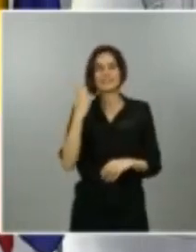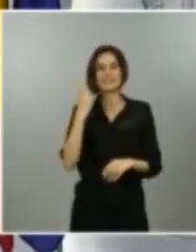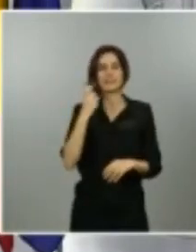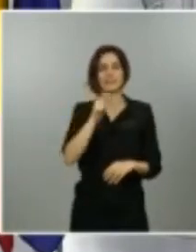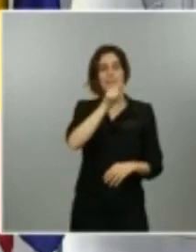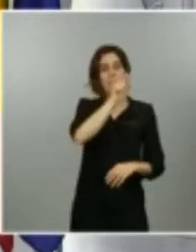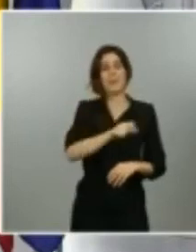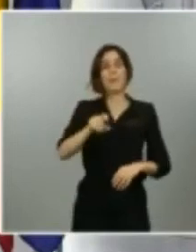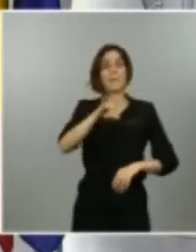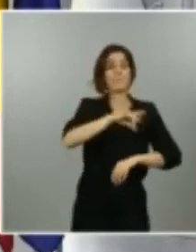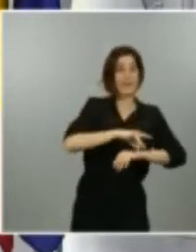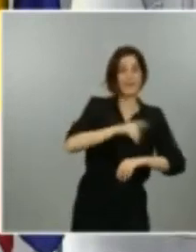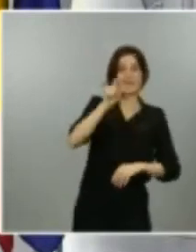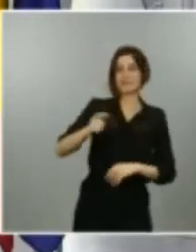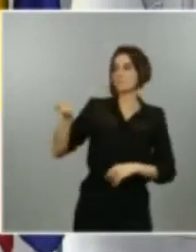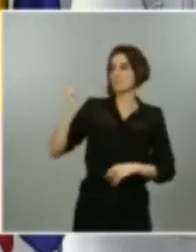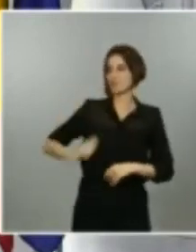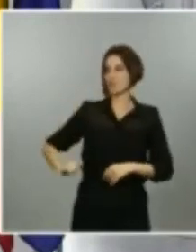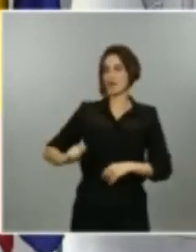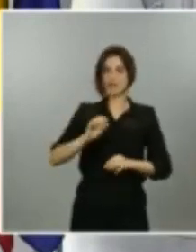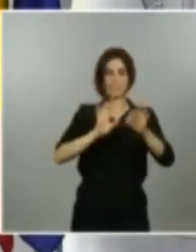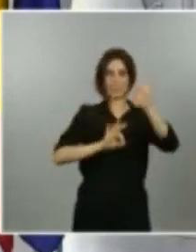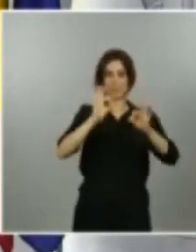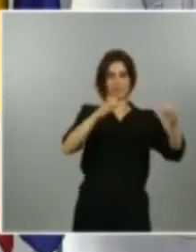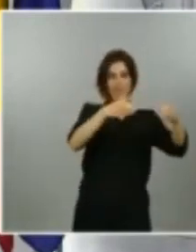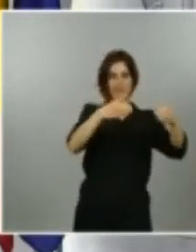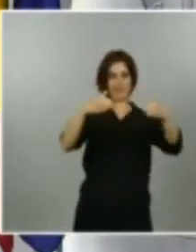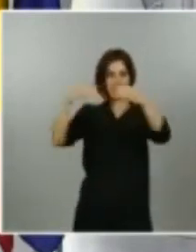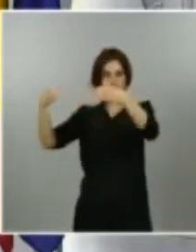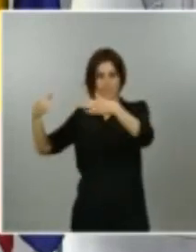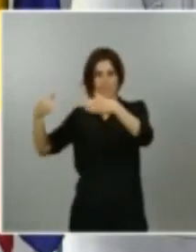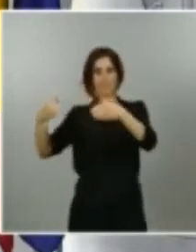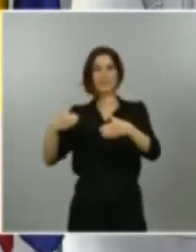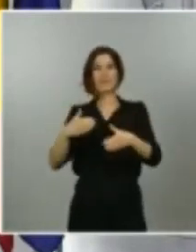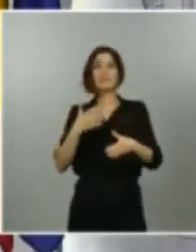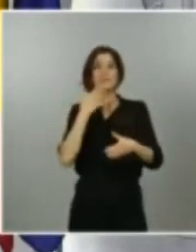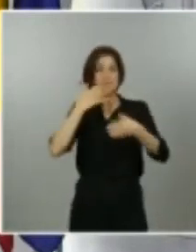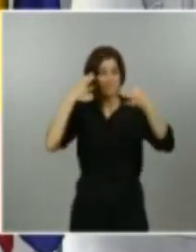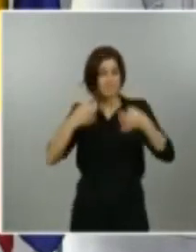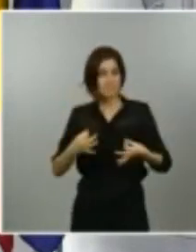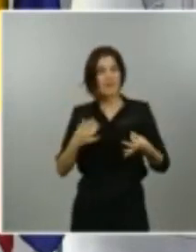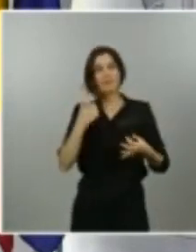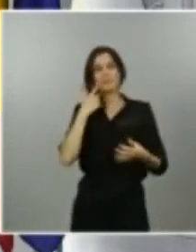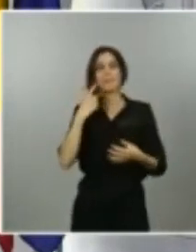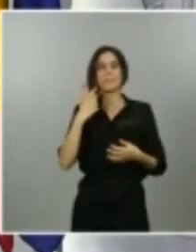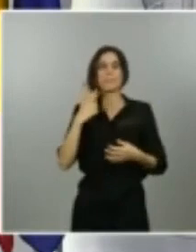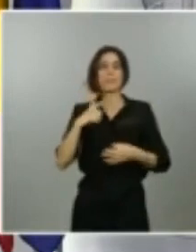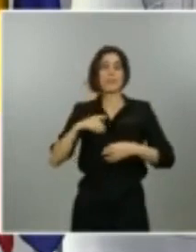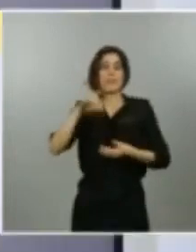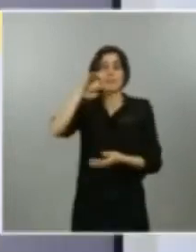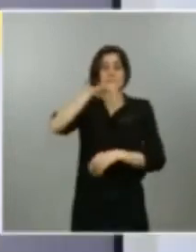así como debe ser el refuerzo de profesionales en la atención primaria para hacer frente al nuevo fascículo